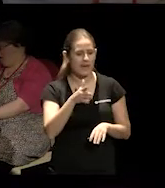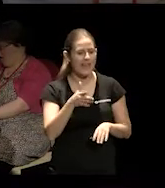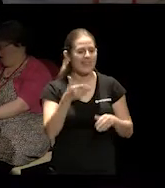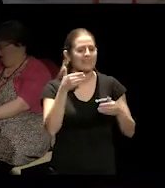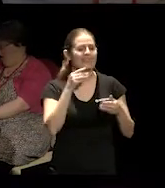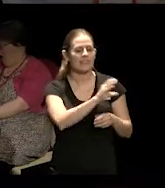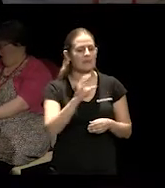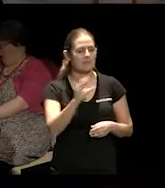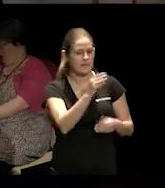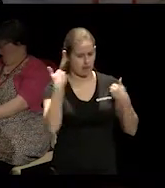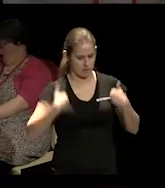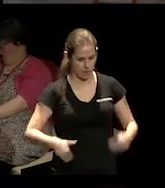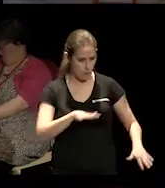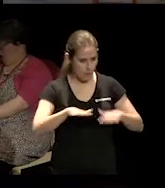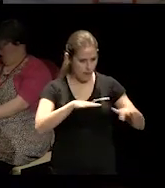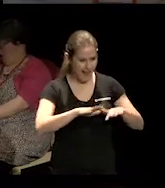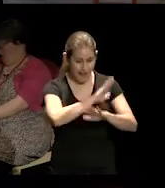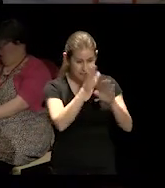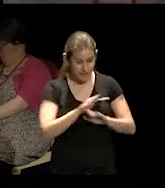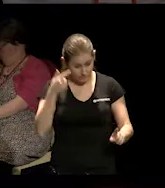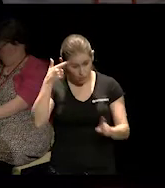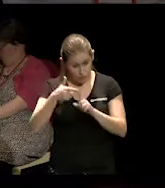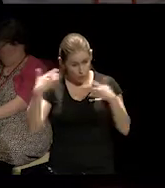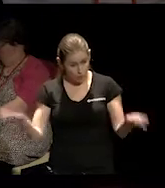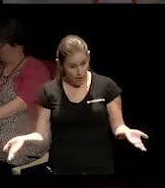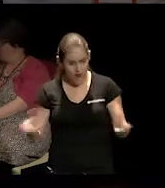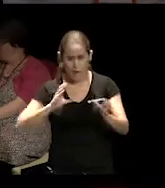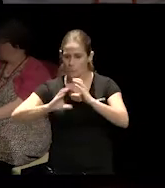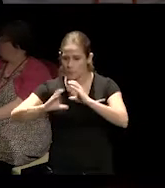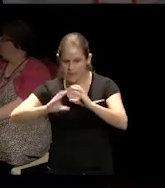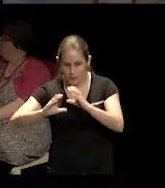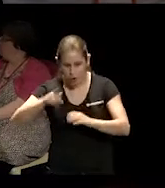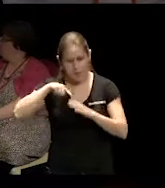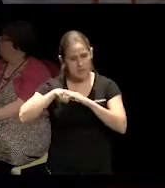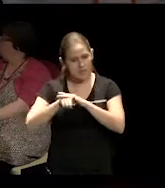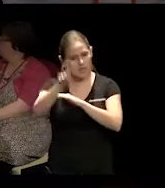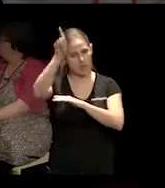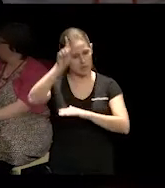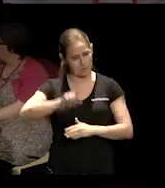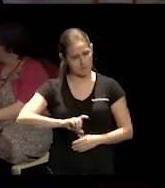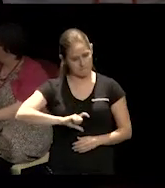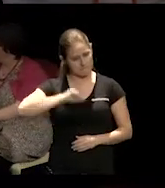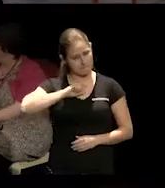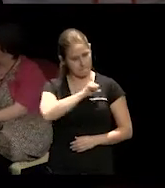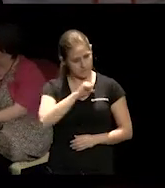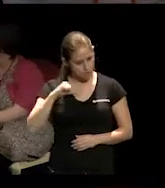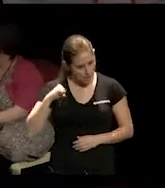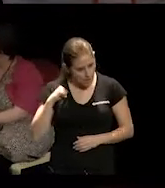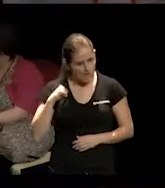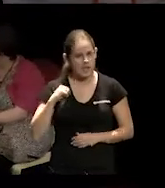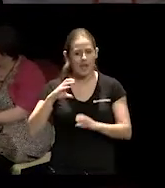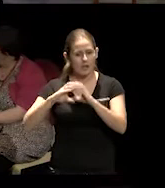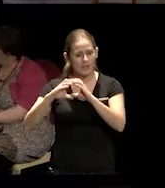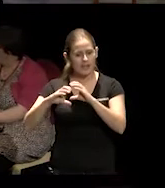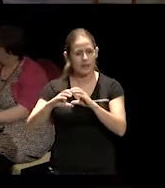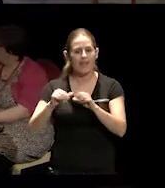promueve el desarrollo personal, la comunicación y el desarrollo integral del ser humano, porque entendemos que desde el movimiento se puede trabajar